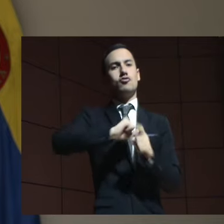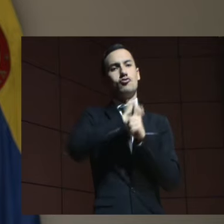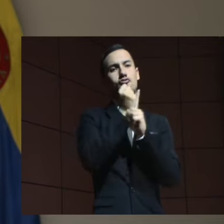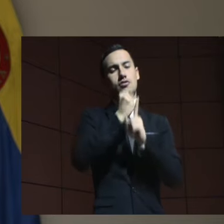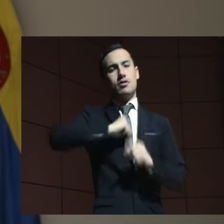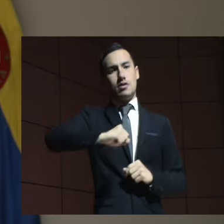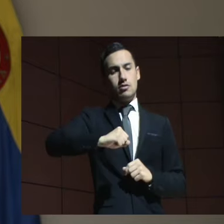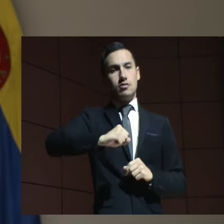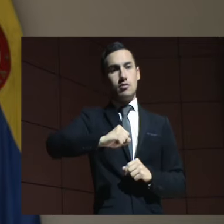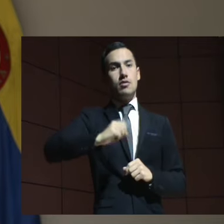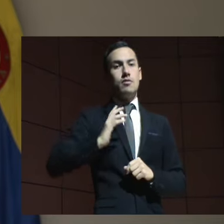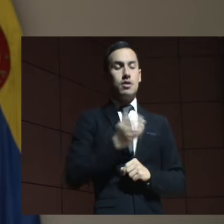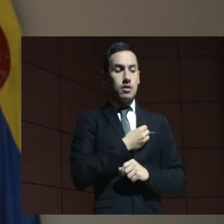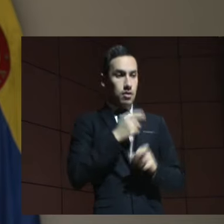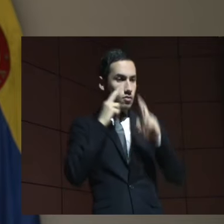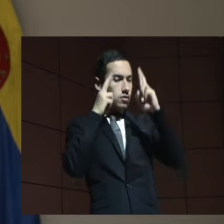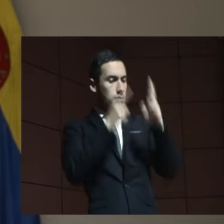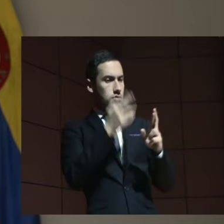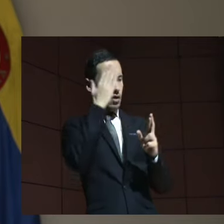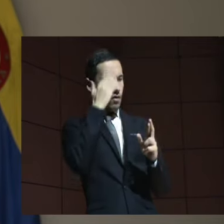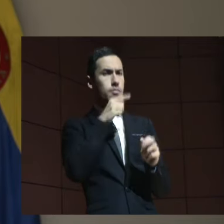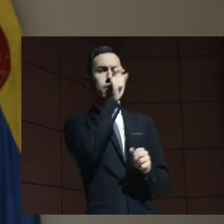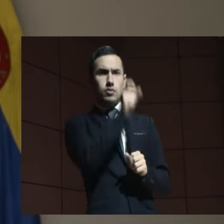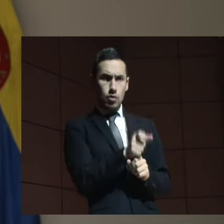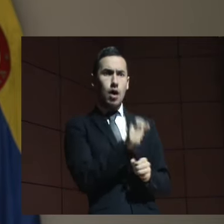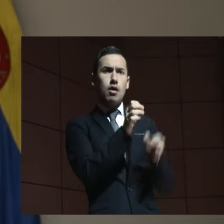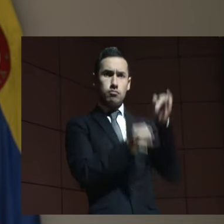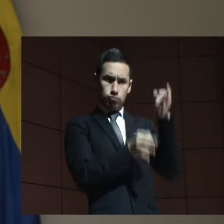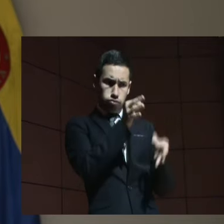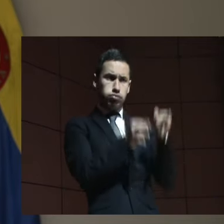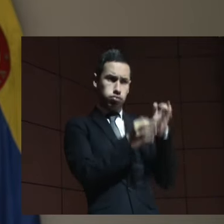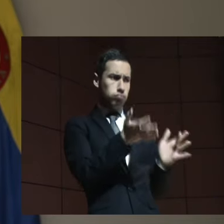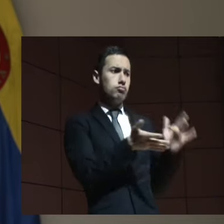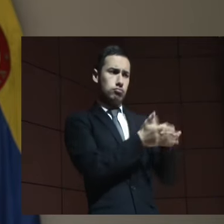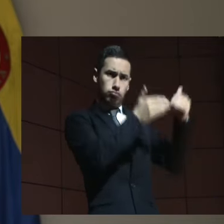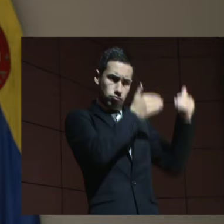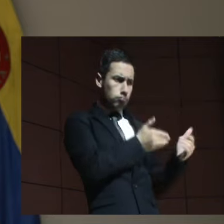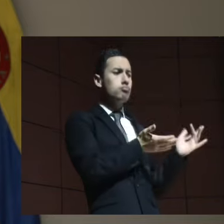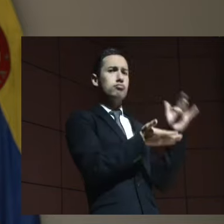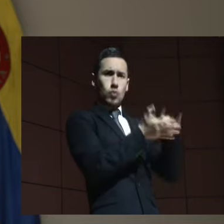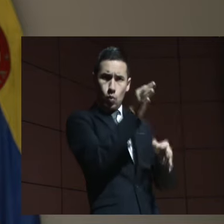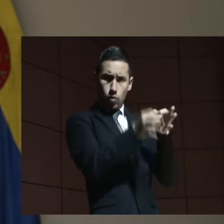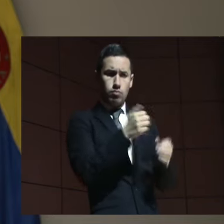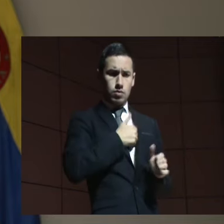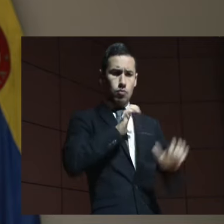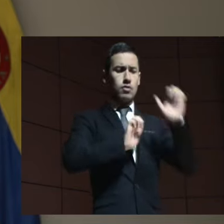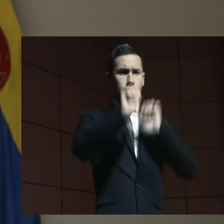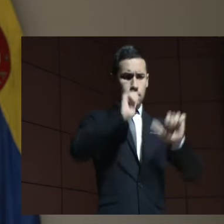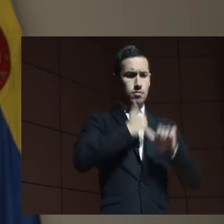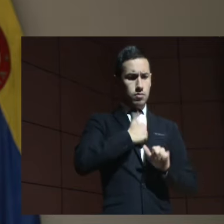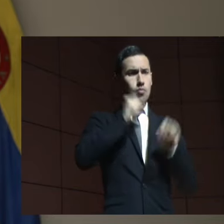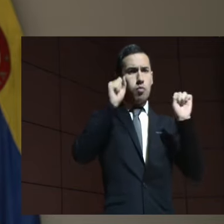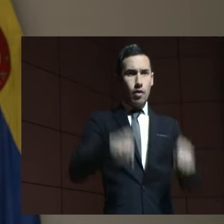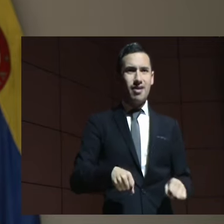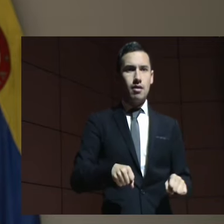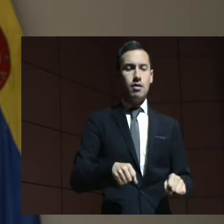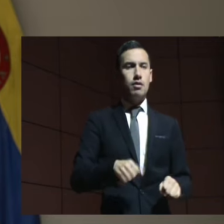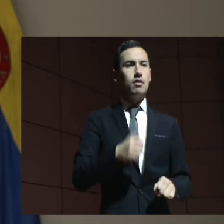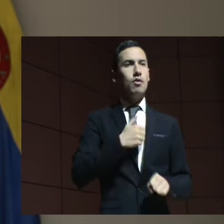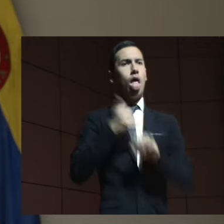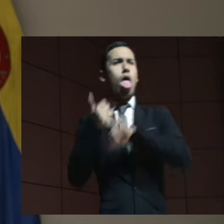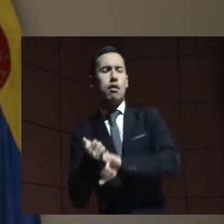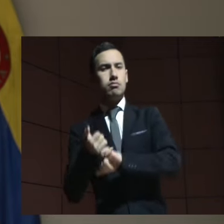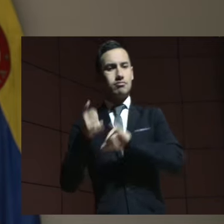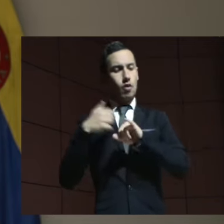social de derecho y el reconocimiento pleno de la capacidad jurídica de las personas con discapacidad, el impulso